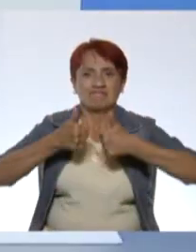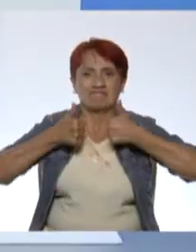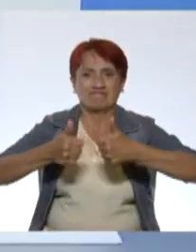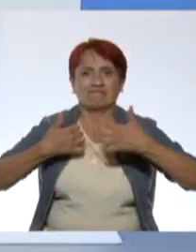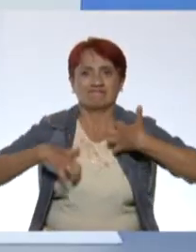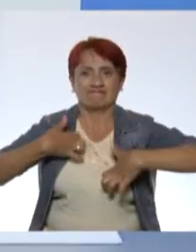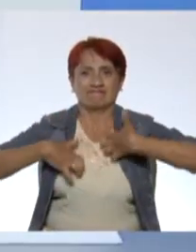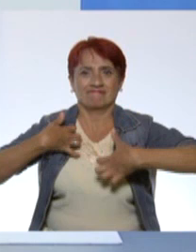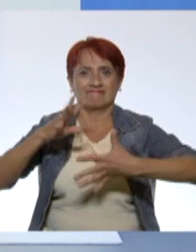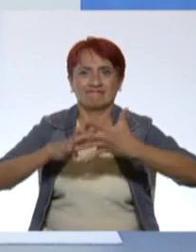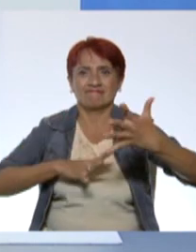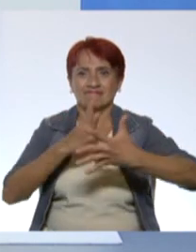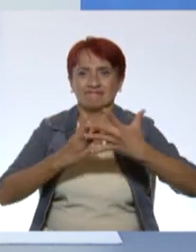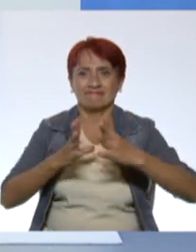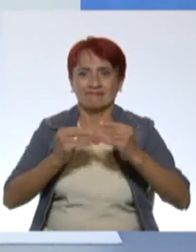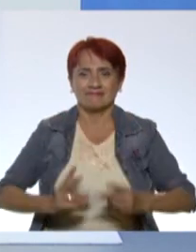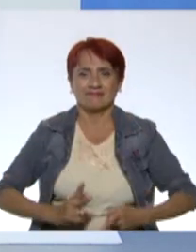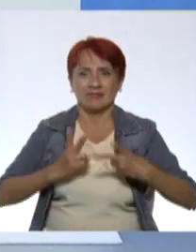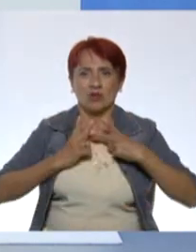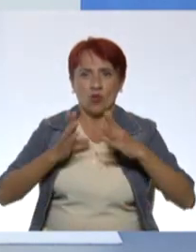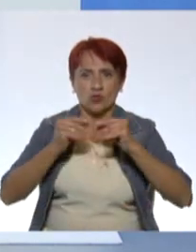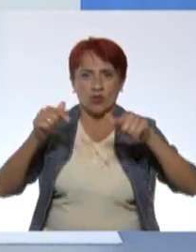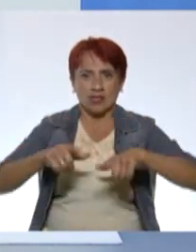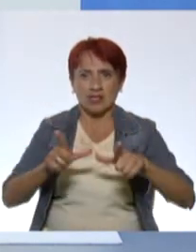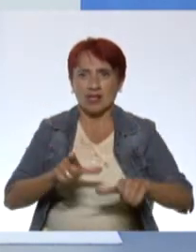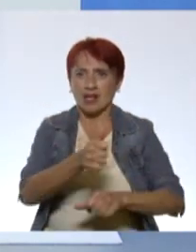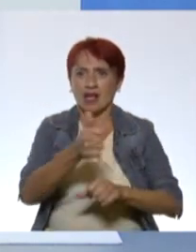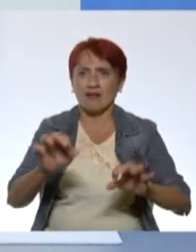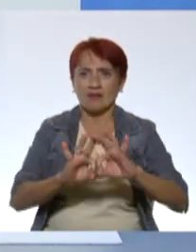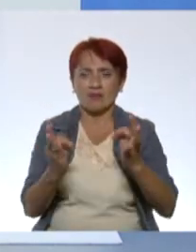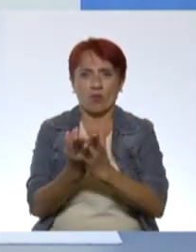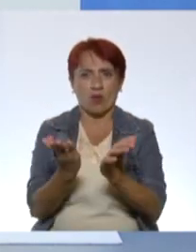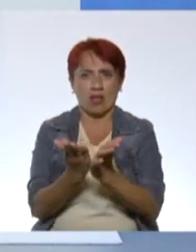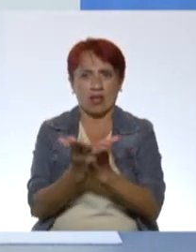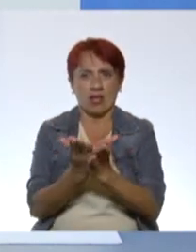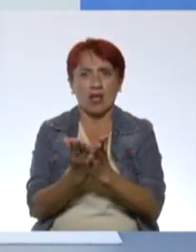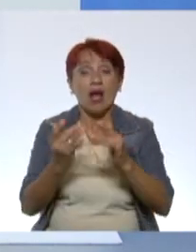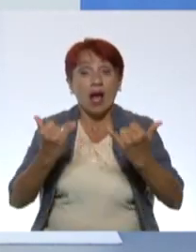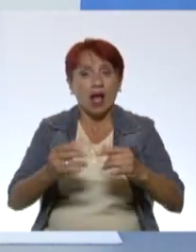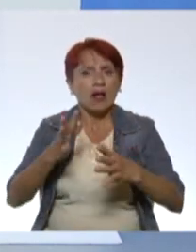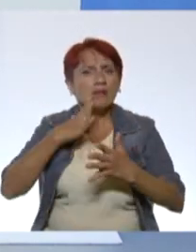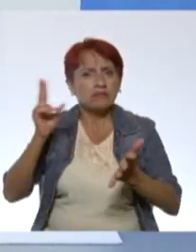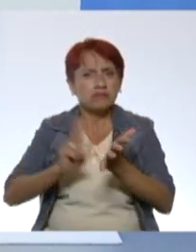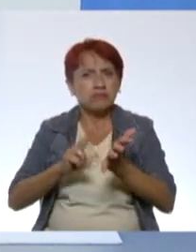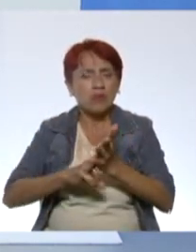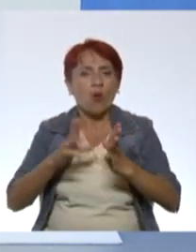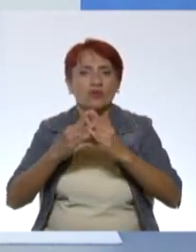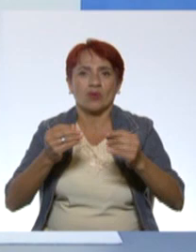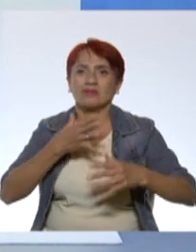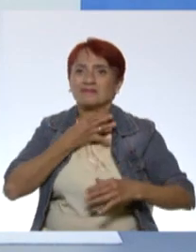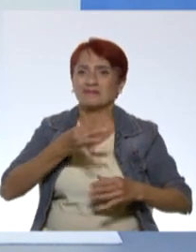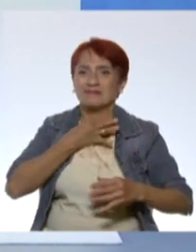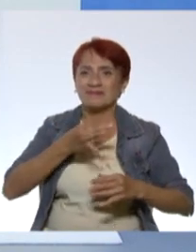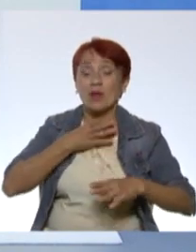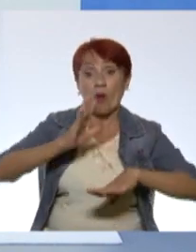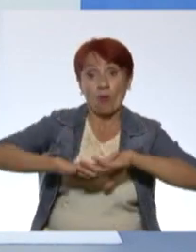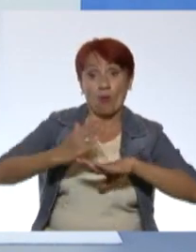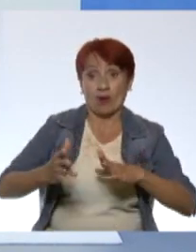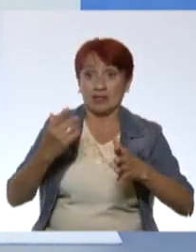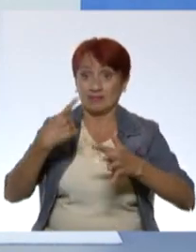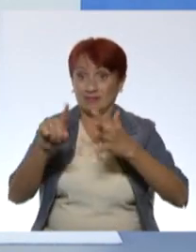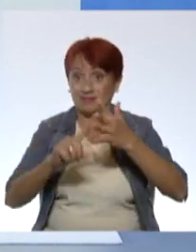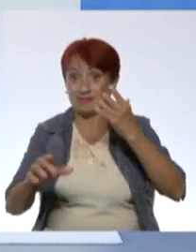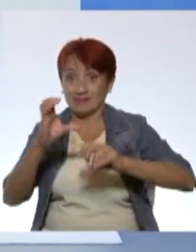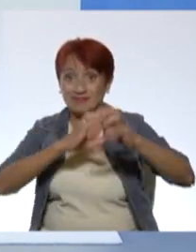Excelente este miércoles de matemática para la vida acá en Cada Familia Una Escuela. La verdad que a mí me encantó porque sin duda alguna es